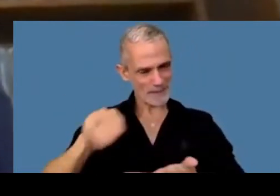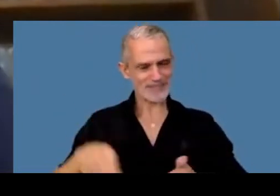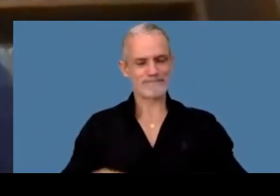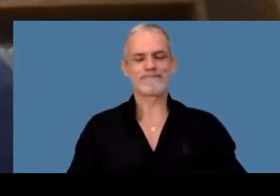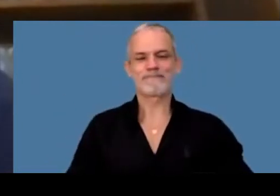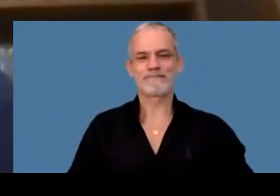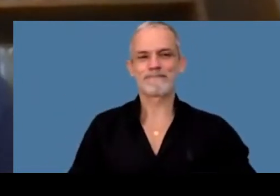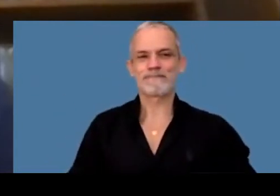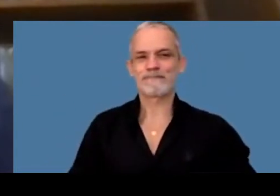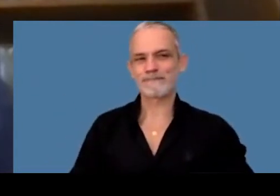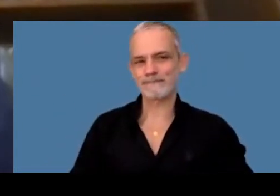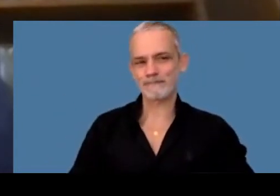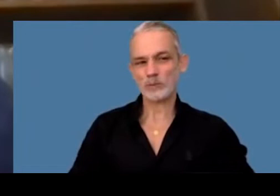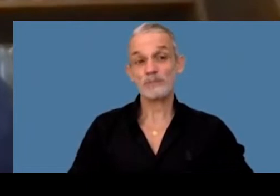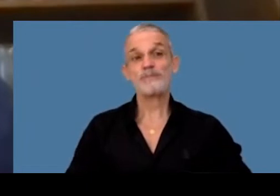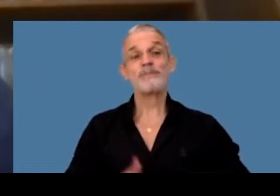¿es lo mismo? No, no es lo mismo.